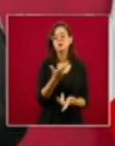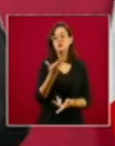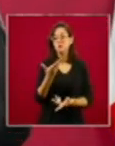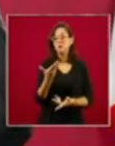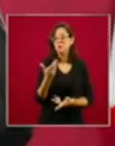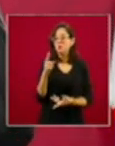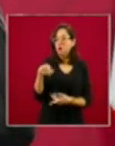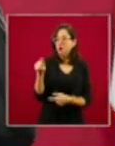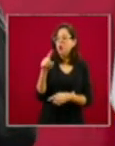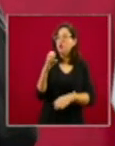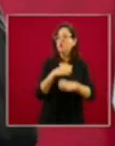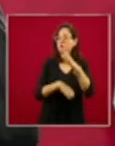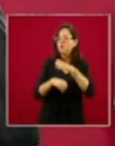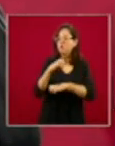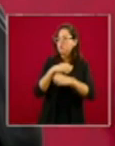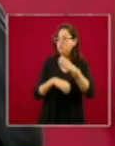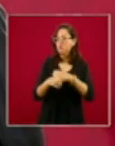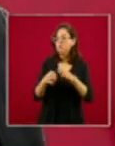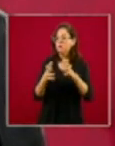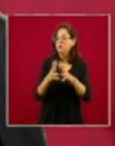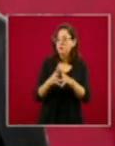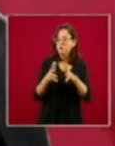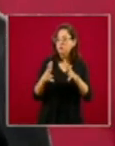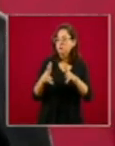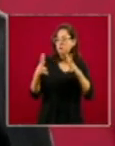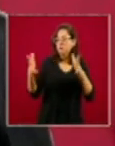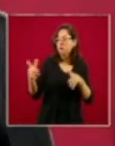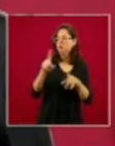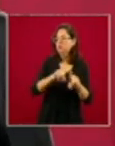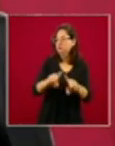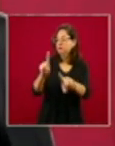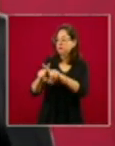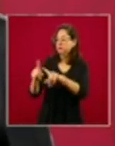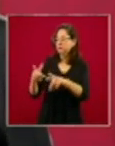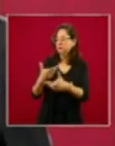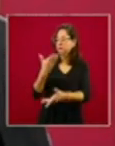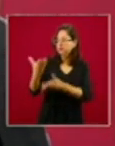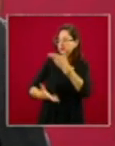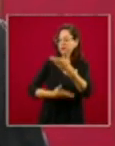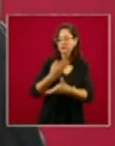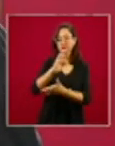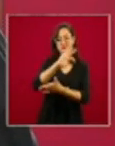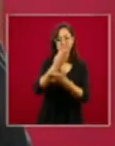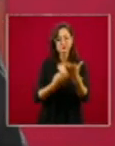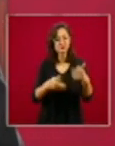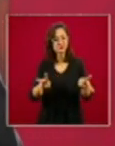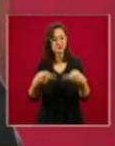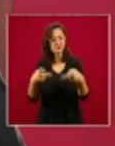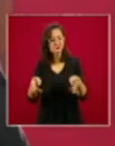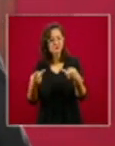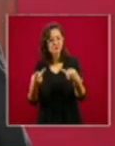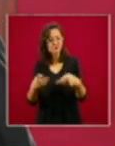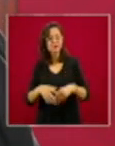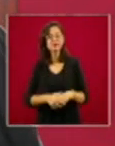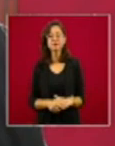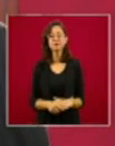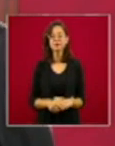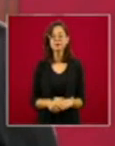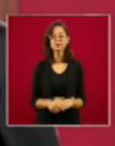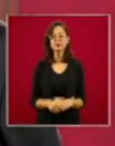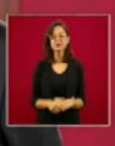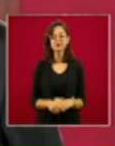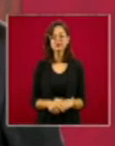ciudadanos, y el INE el año que entra tiene que visitar a más de 12 millones de ciudadanos en su casa para que acepten